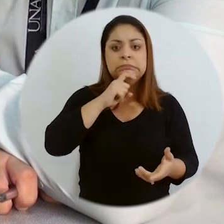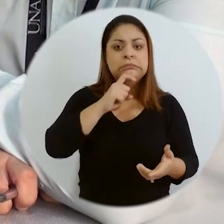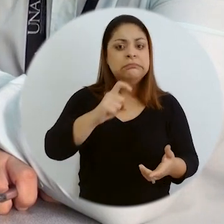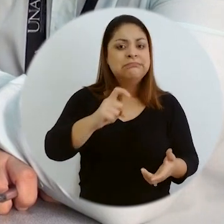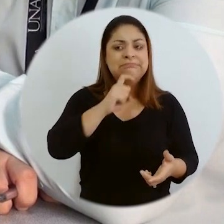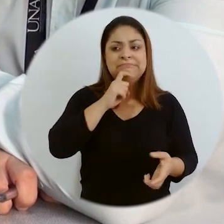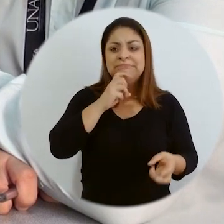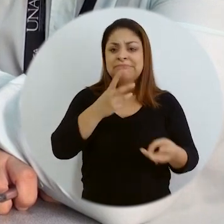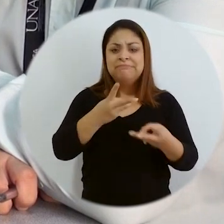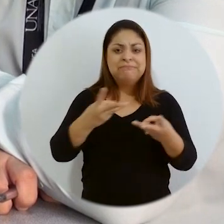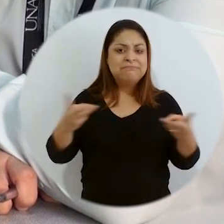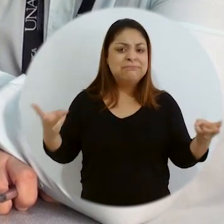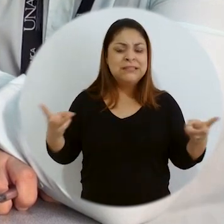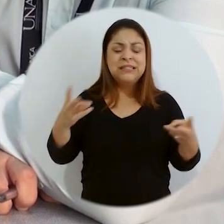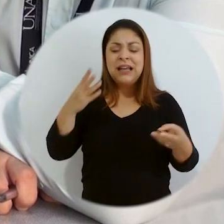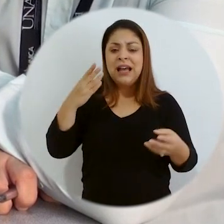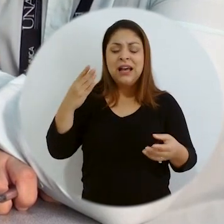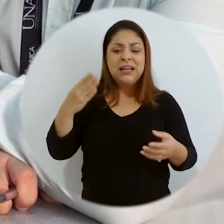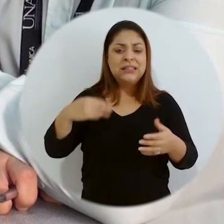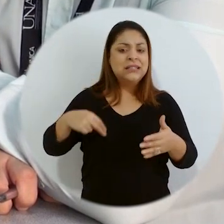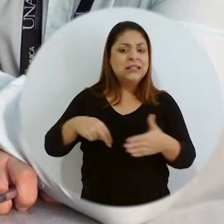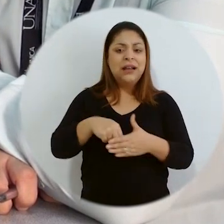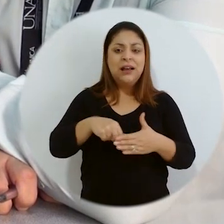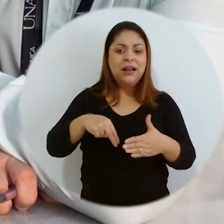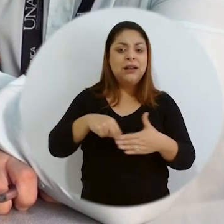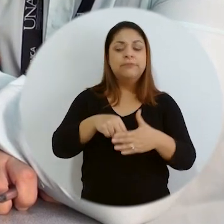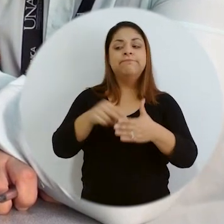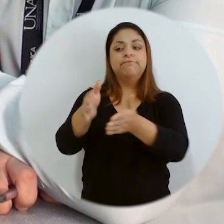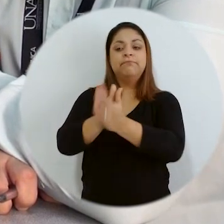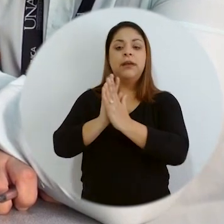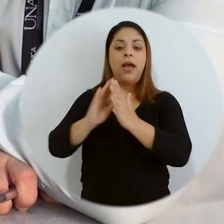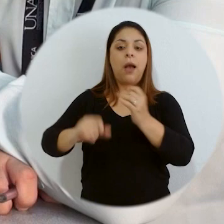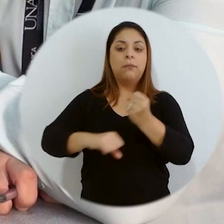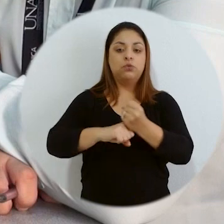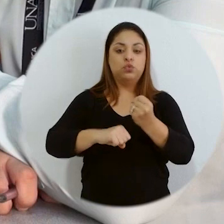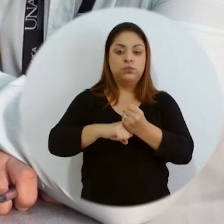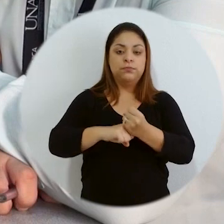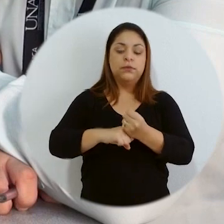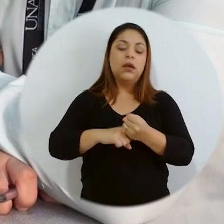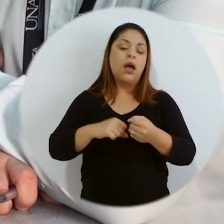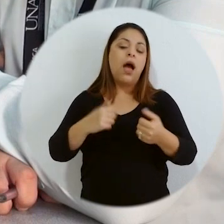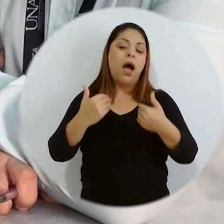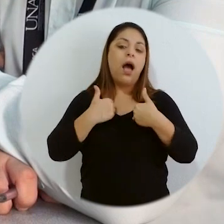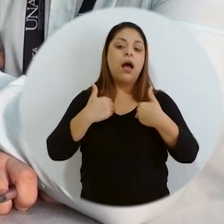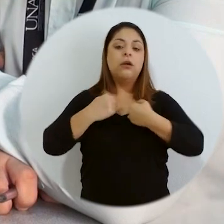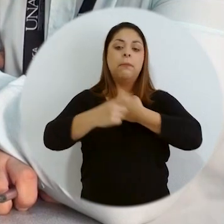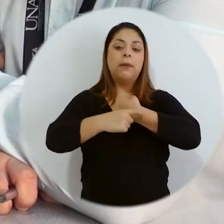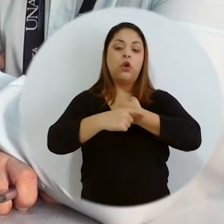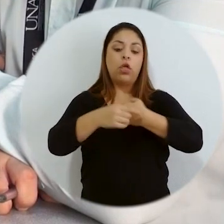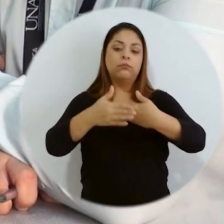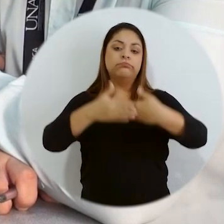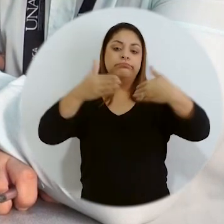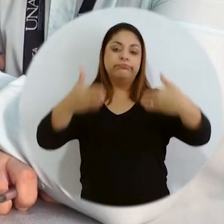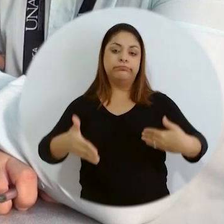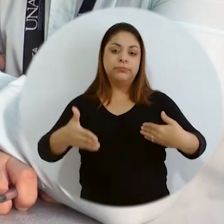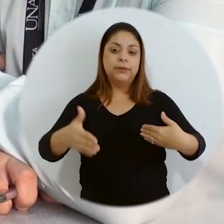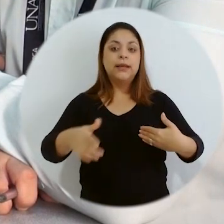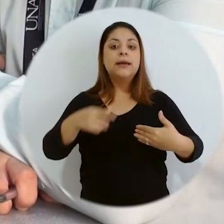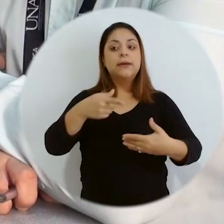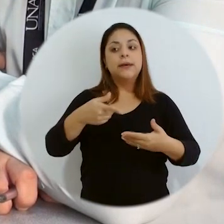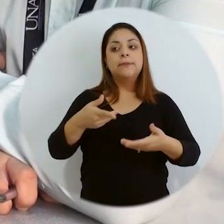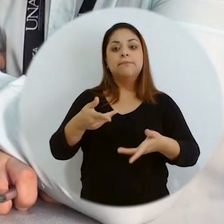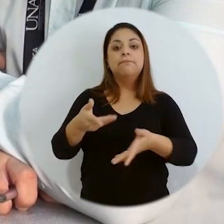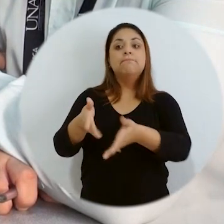alguna dificultad en alguna materia o algún curso en específico y solicitan el apoyo. Para eso, pues, hay un periodo definido en el que ellos